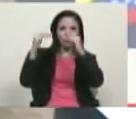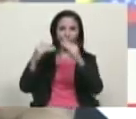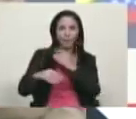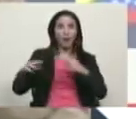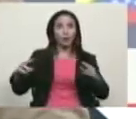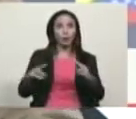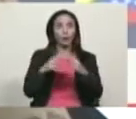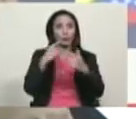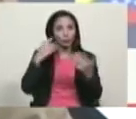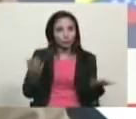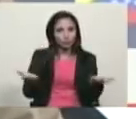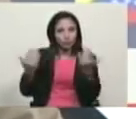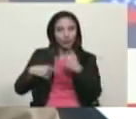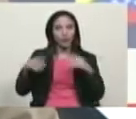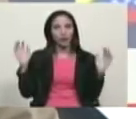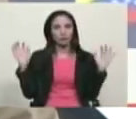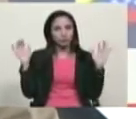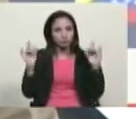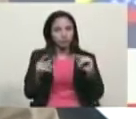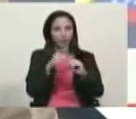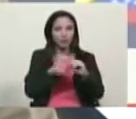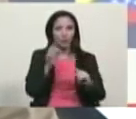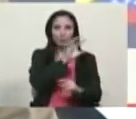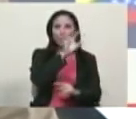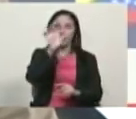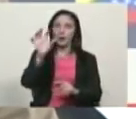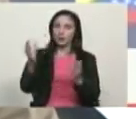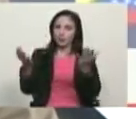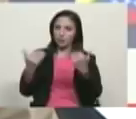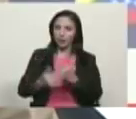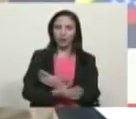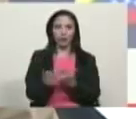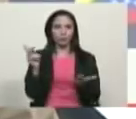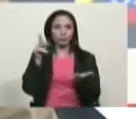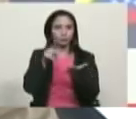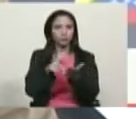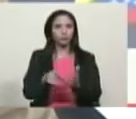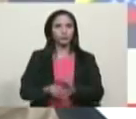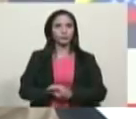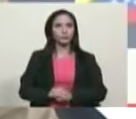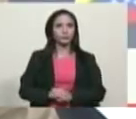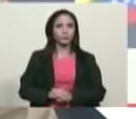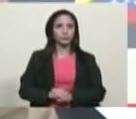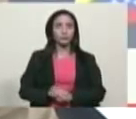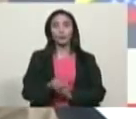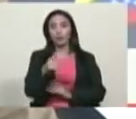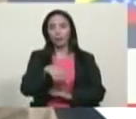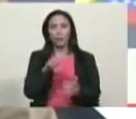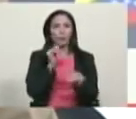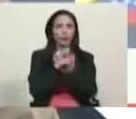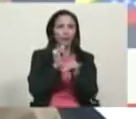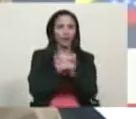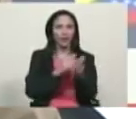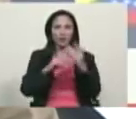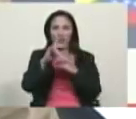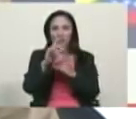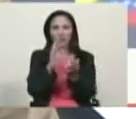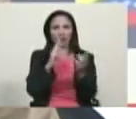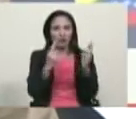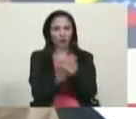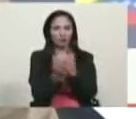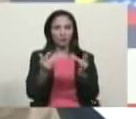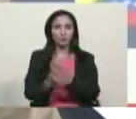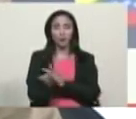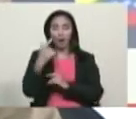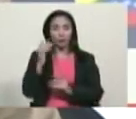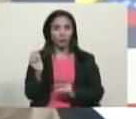encuentros físicos como este. Y encuentros de redes permanentes. Esa es una